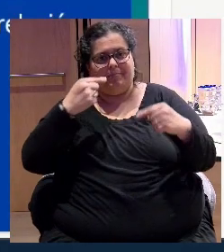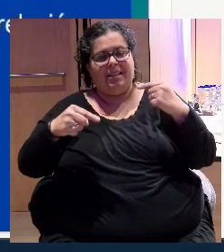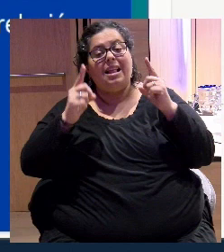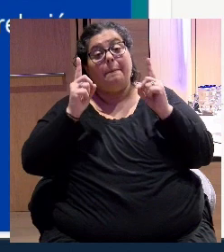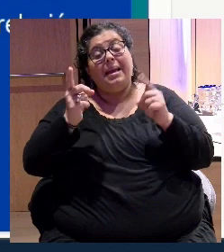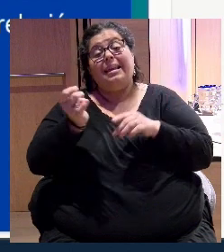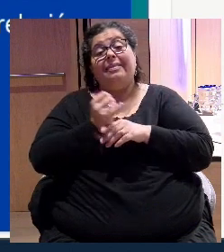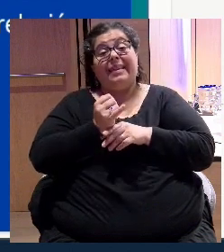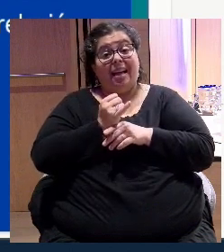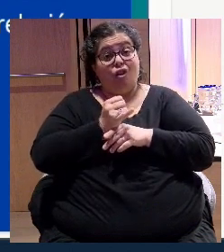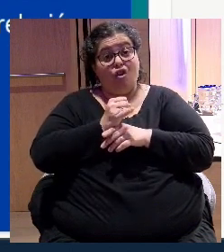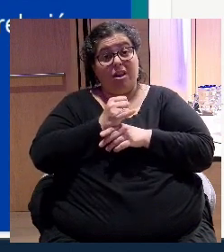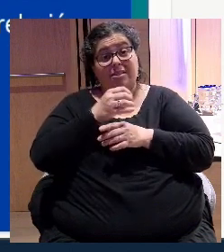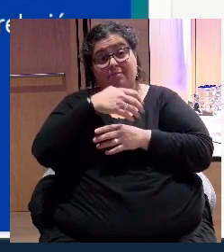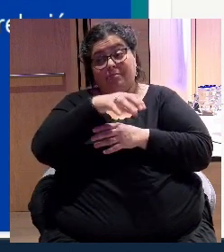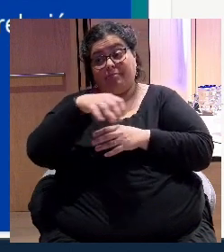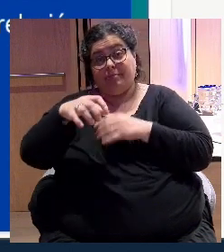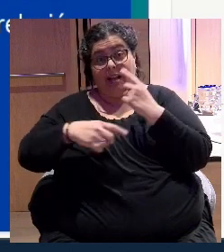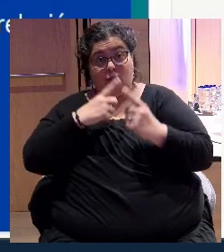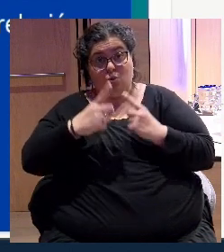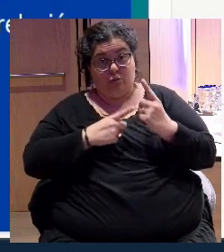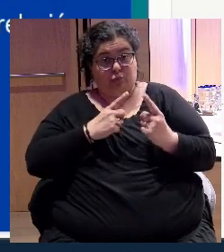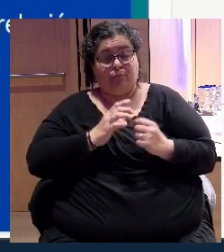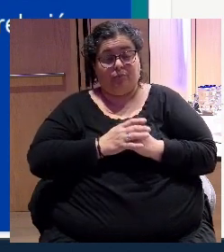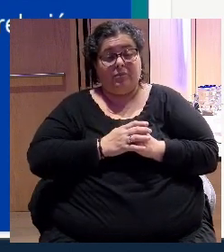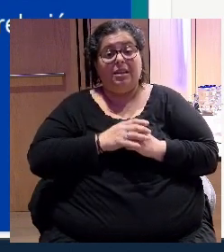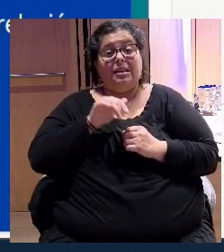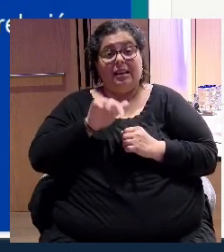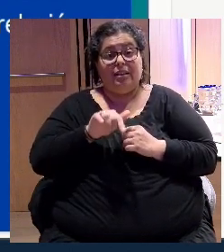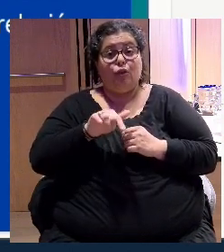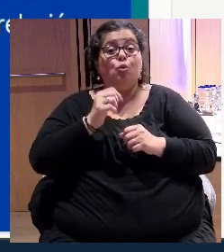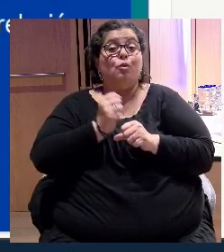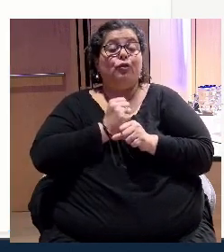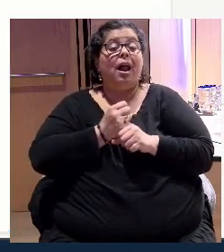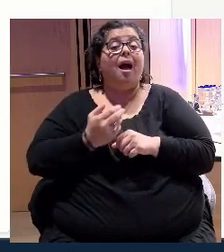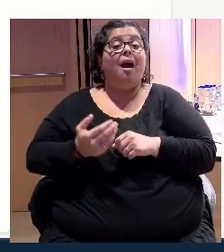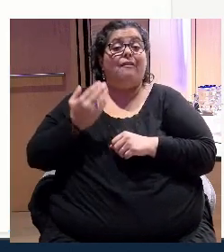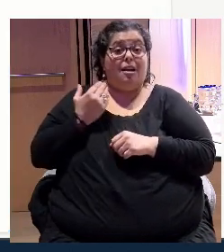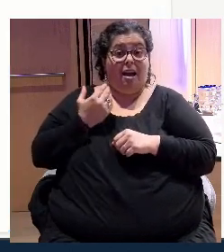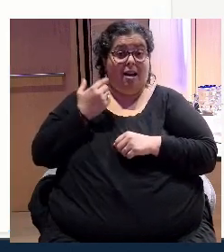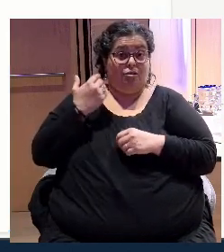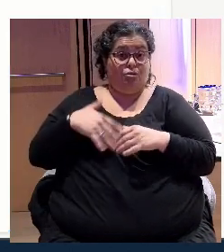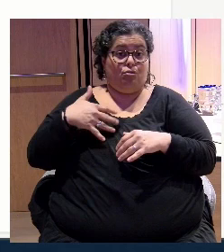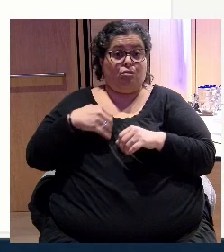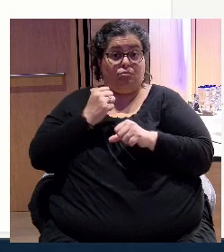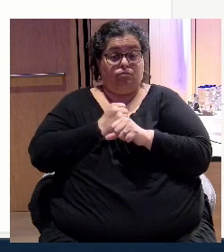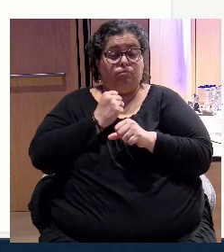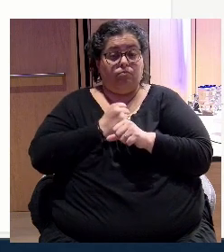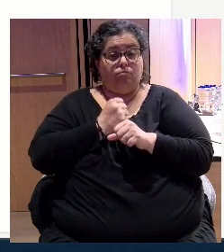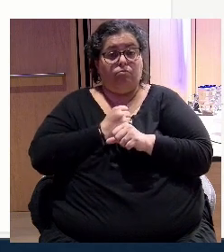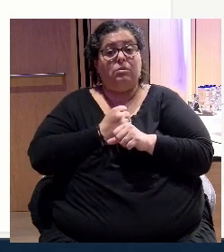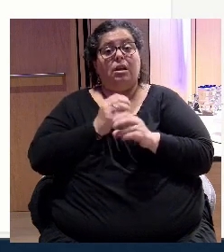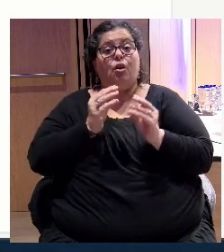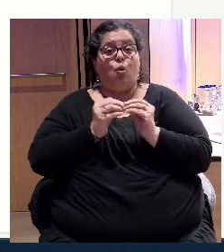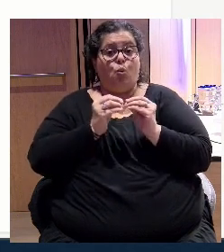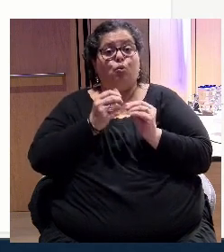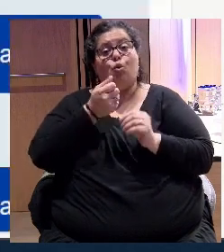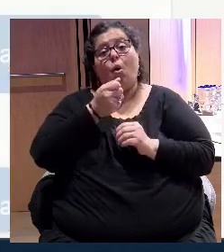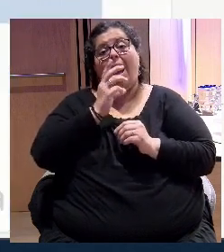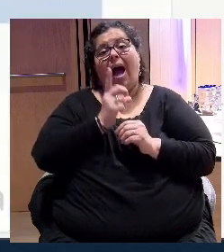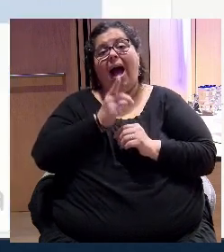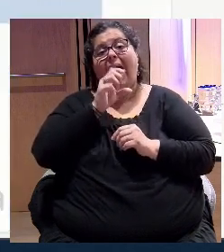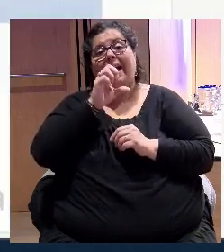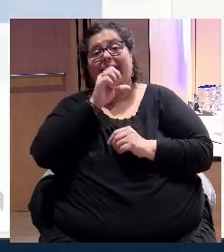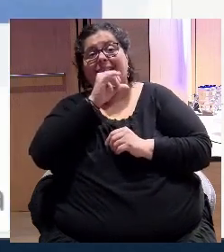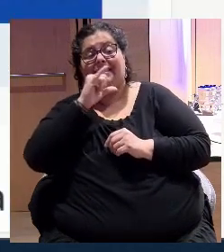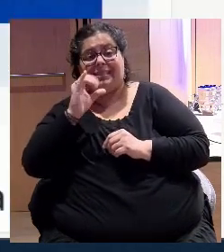propiamente dicho, que es la parte que yo les voy a mostrar ahora, que es en la que estuvimos trabajando arduamente con AGESIC y también con la gente